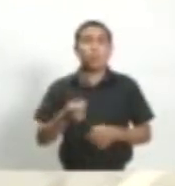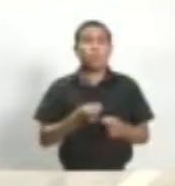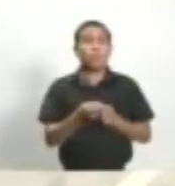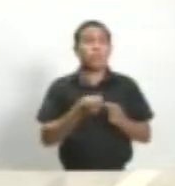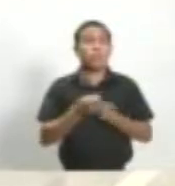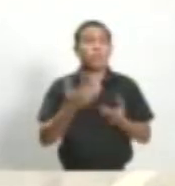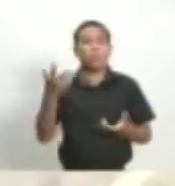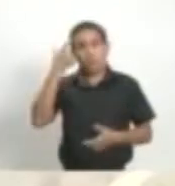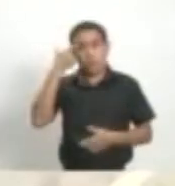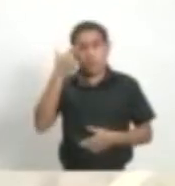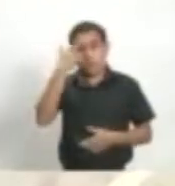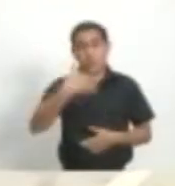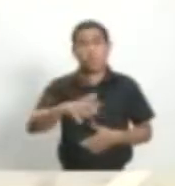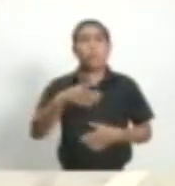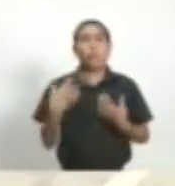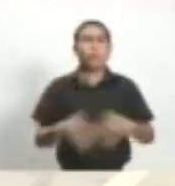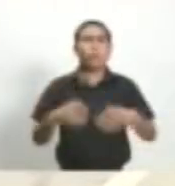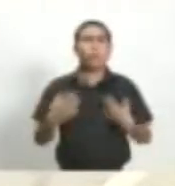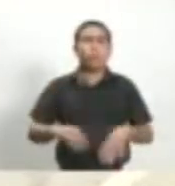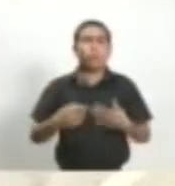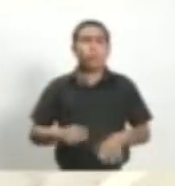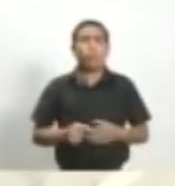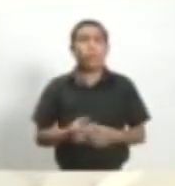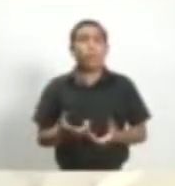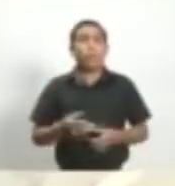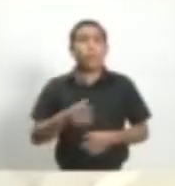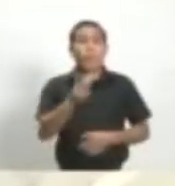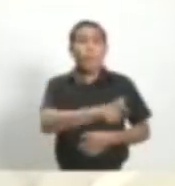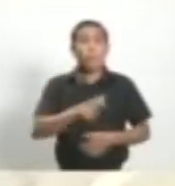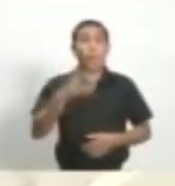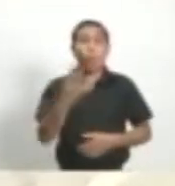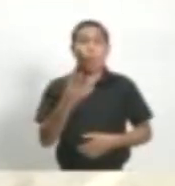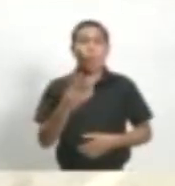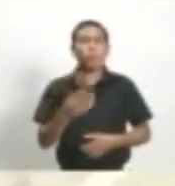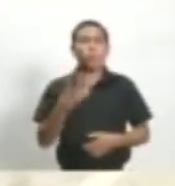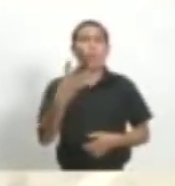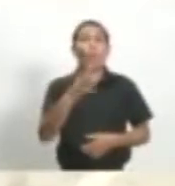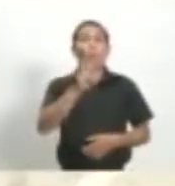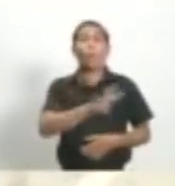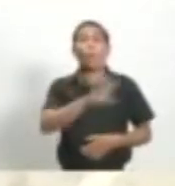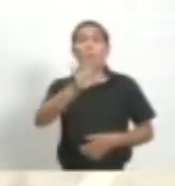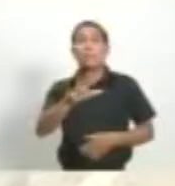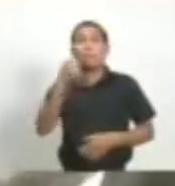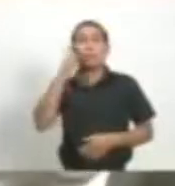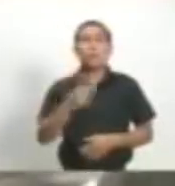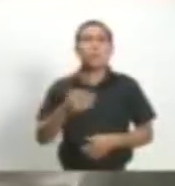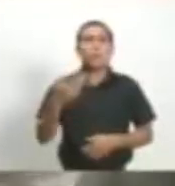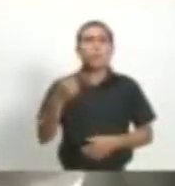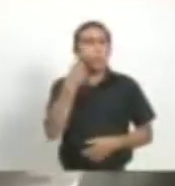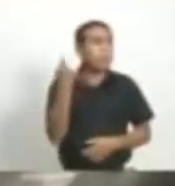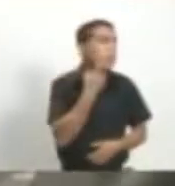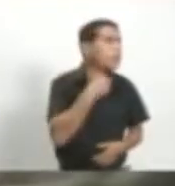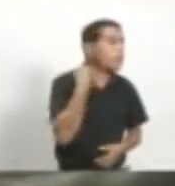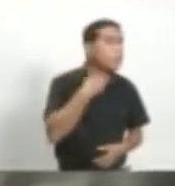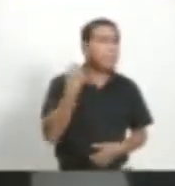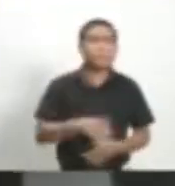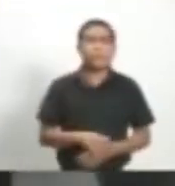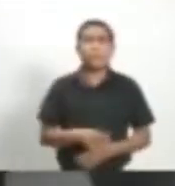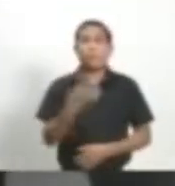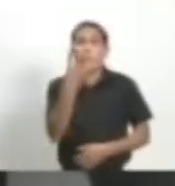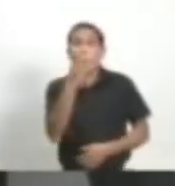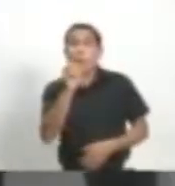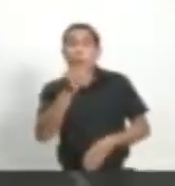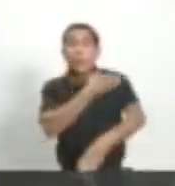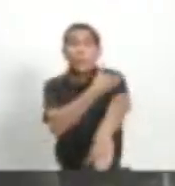se ha extendido la búsqueda de los cuatro firmadores de carne desaparecidos hace 45 días en esta región. A 40 millones de pesos se